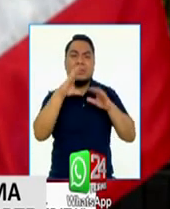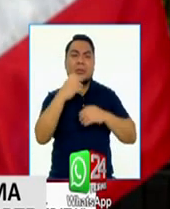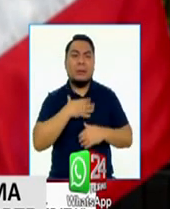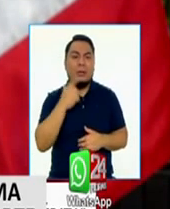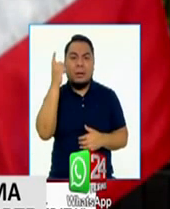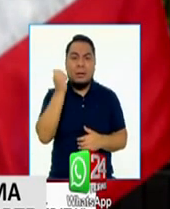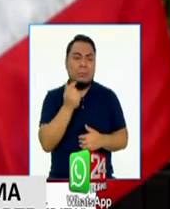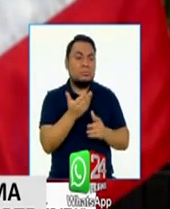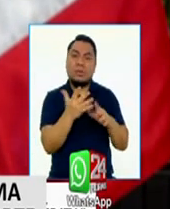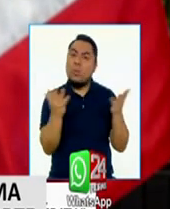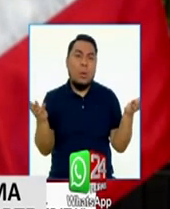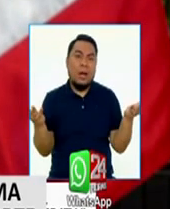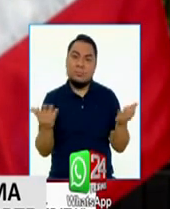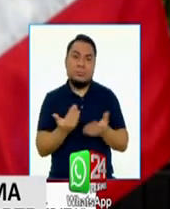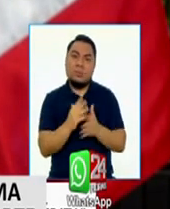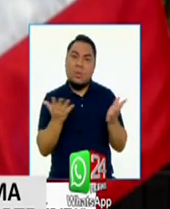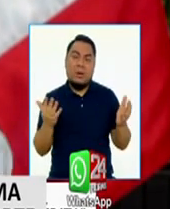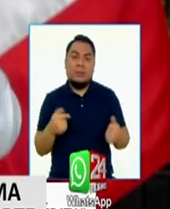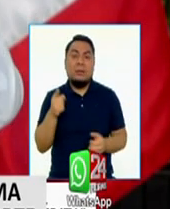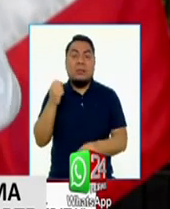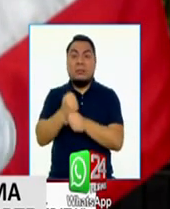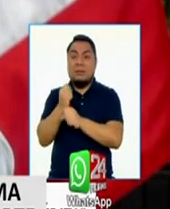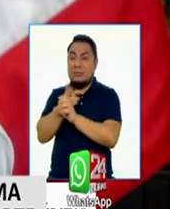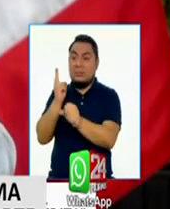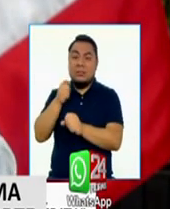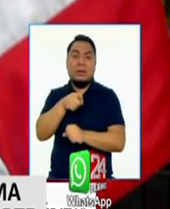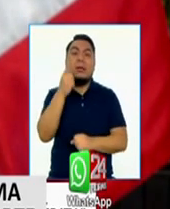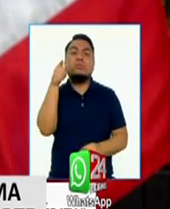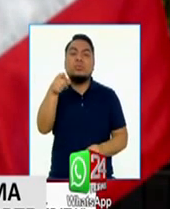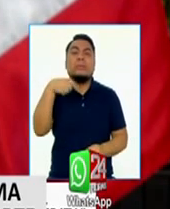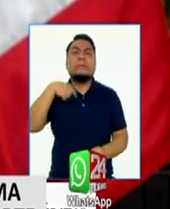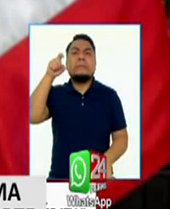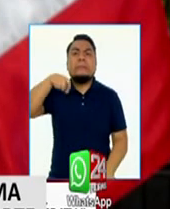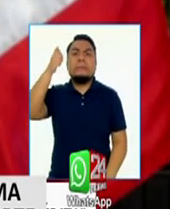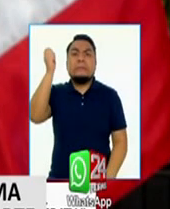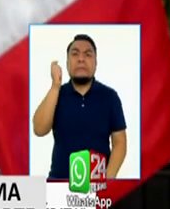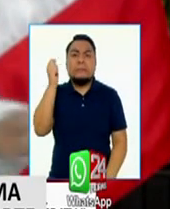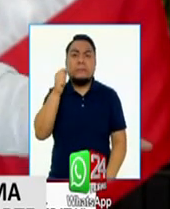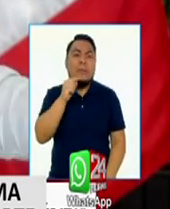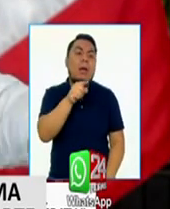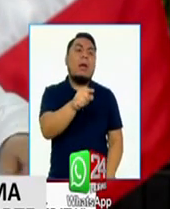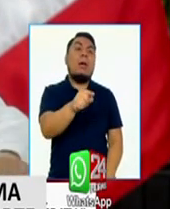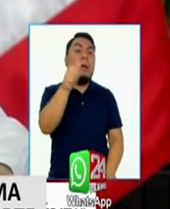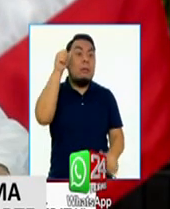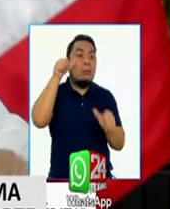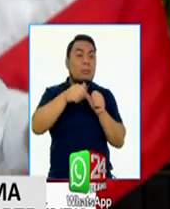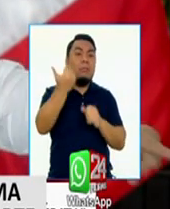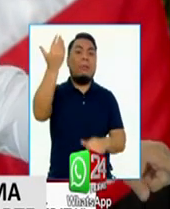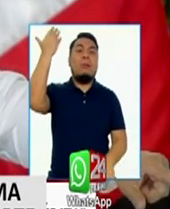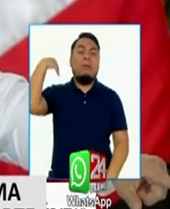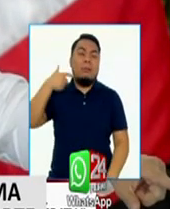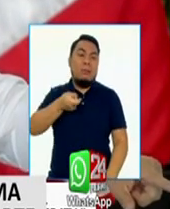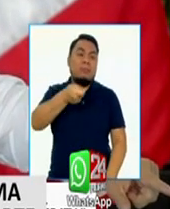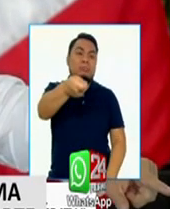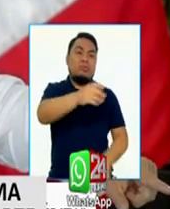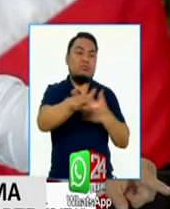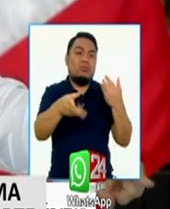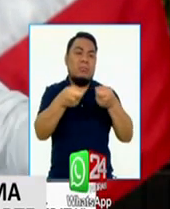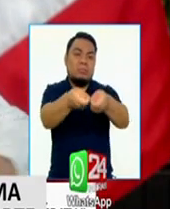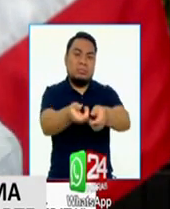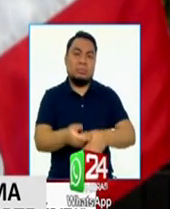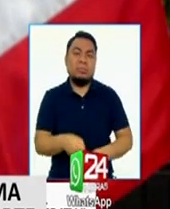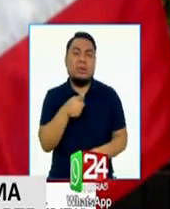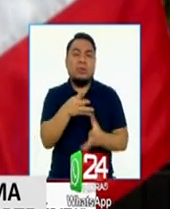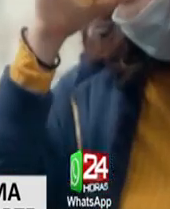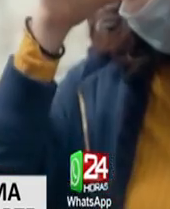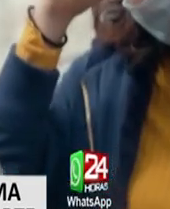años de edad, ya no tengan trabajo y requieran en ese momento lo que se les devolvió y quizás se gastó en